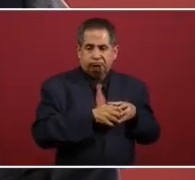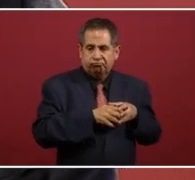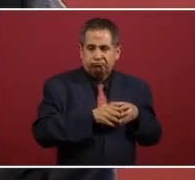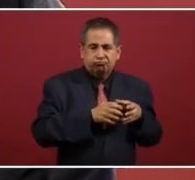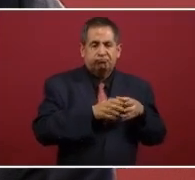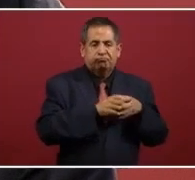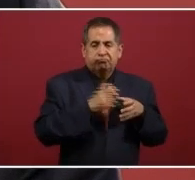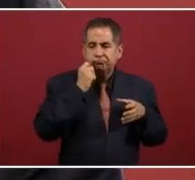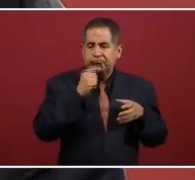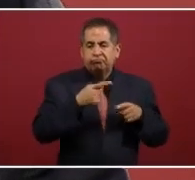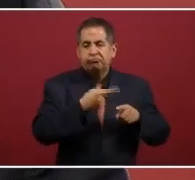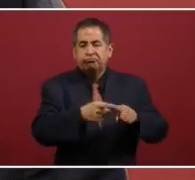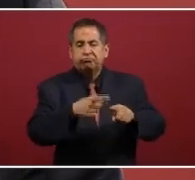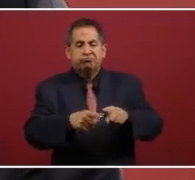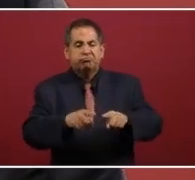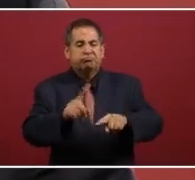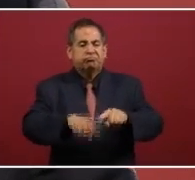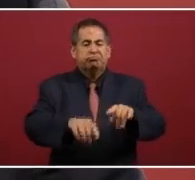privatizar